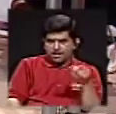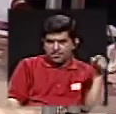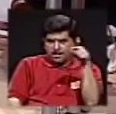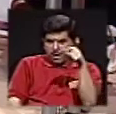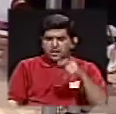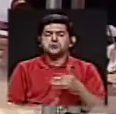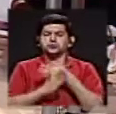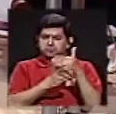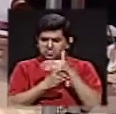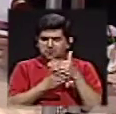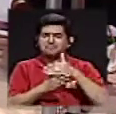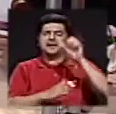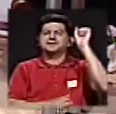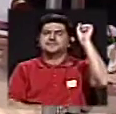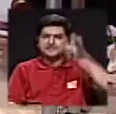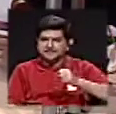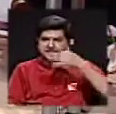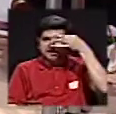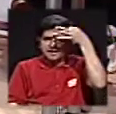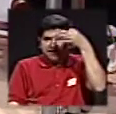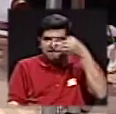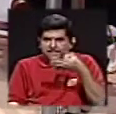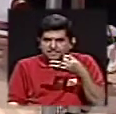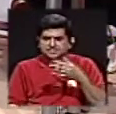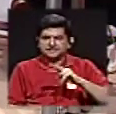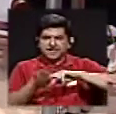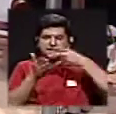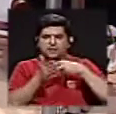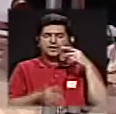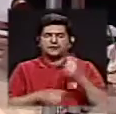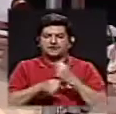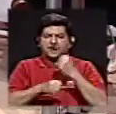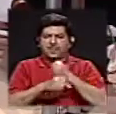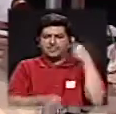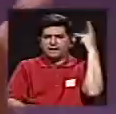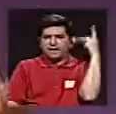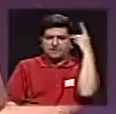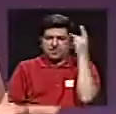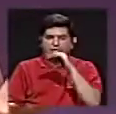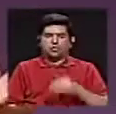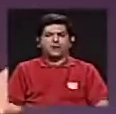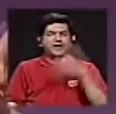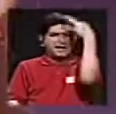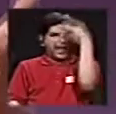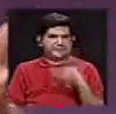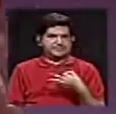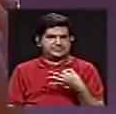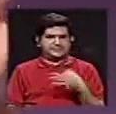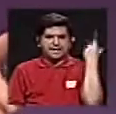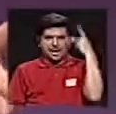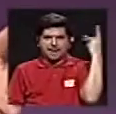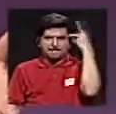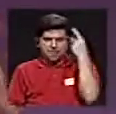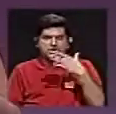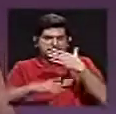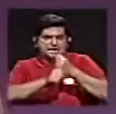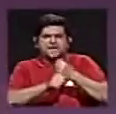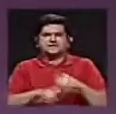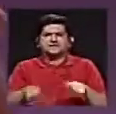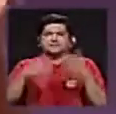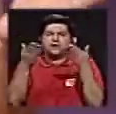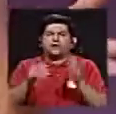comparten esta creencia sobre lo que es hacer política y la convicción de que la política se hace con